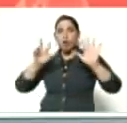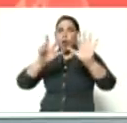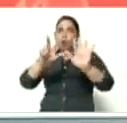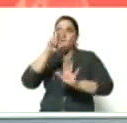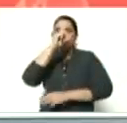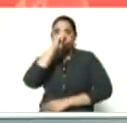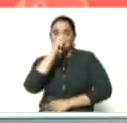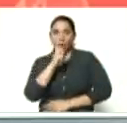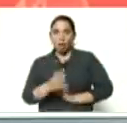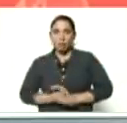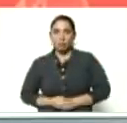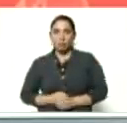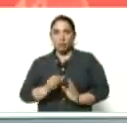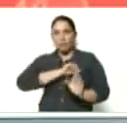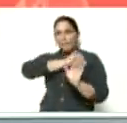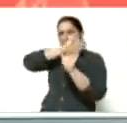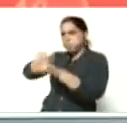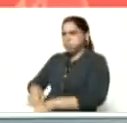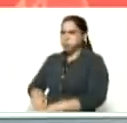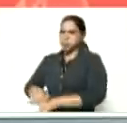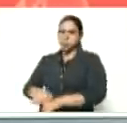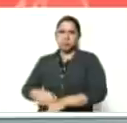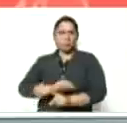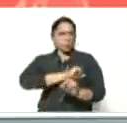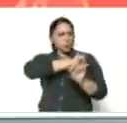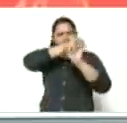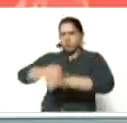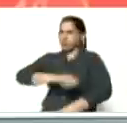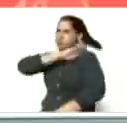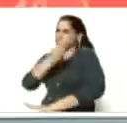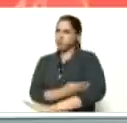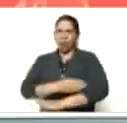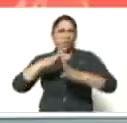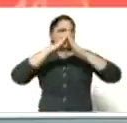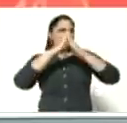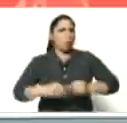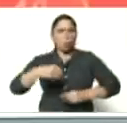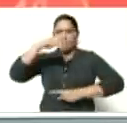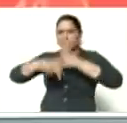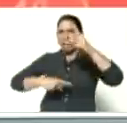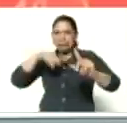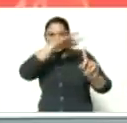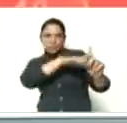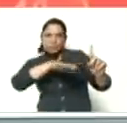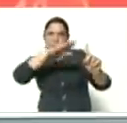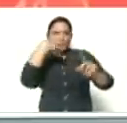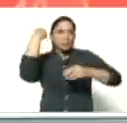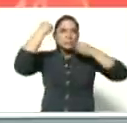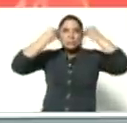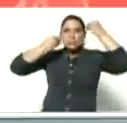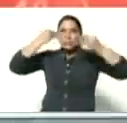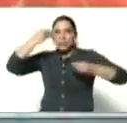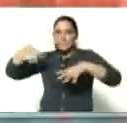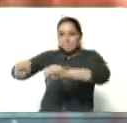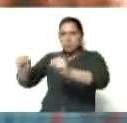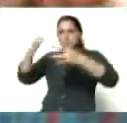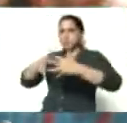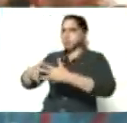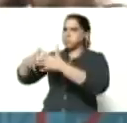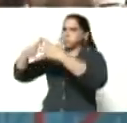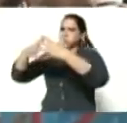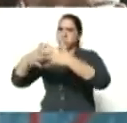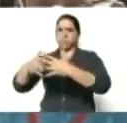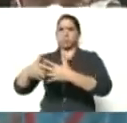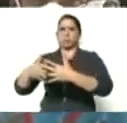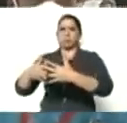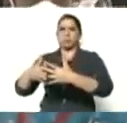8 años de derrota aplastante a todos los planes de conspiración del imperialismo norteamericano,